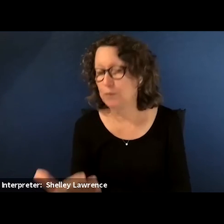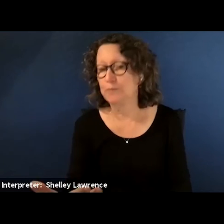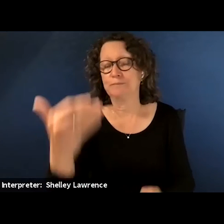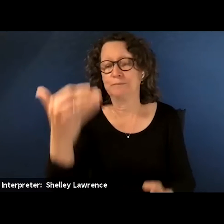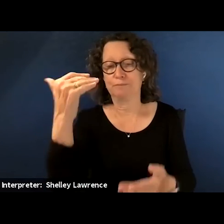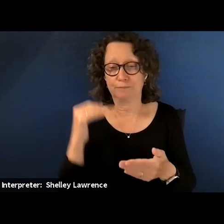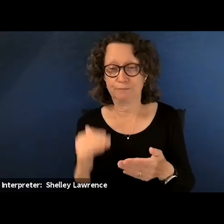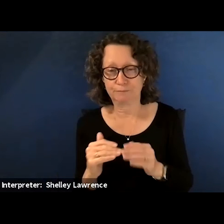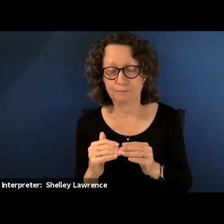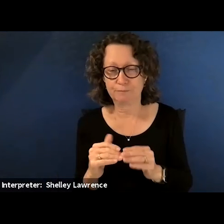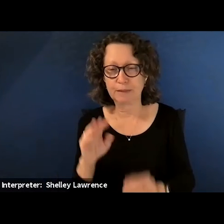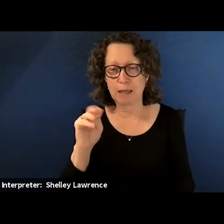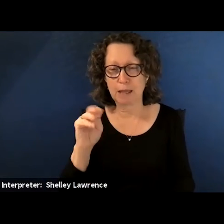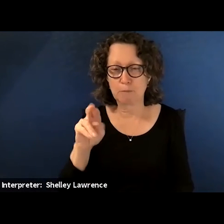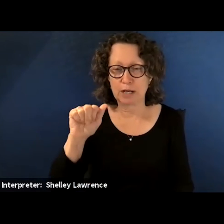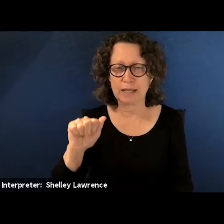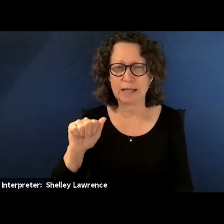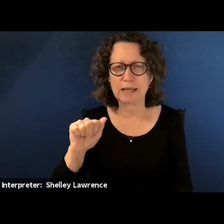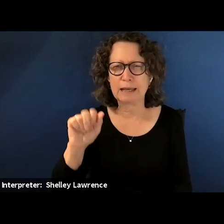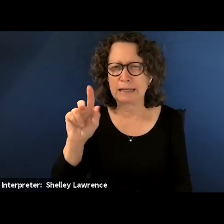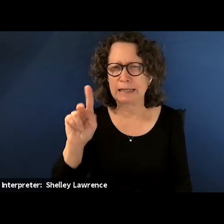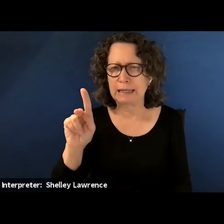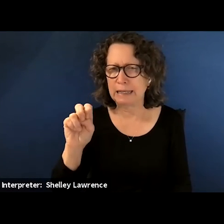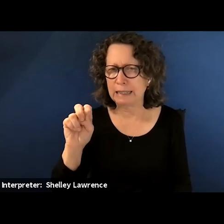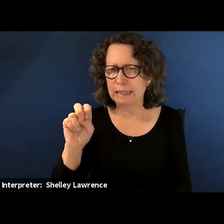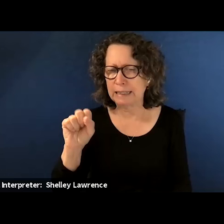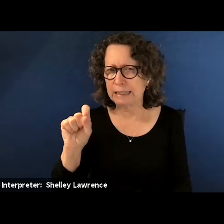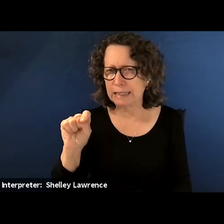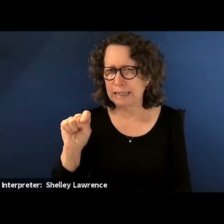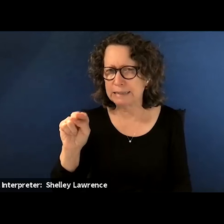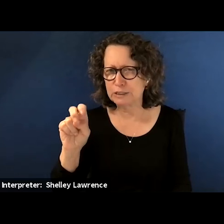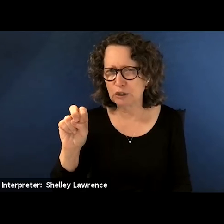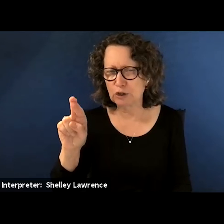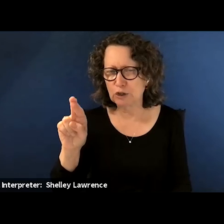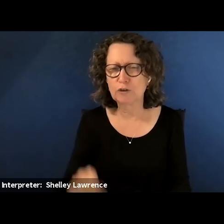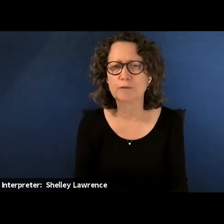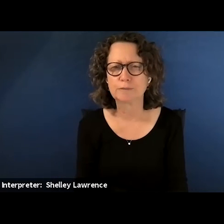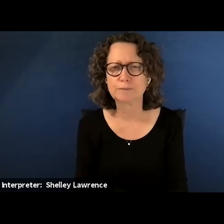Gracias. La próxima persona es María Kessner.